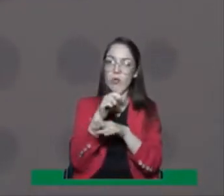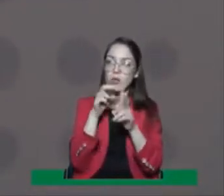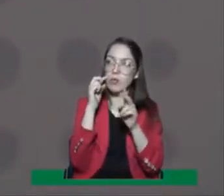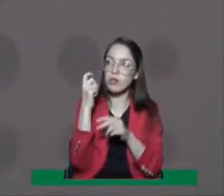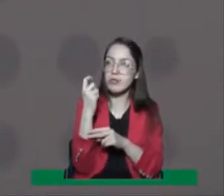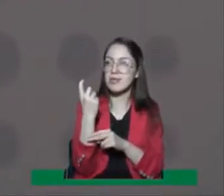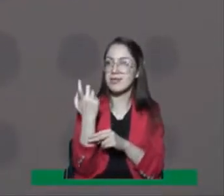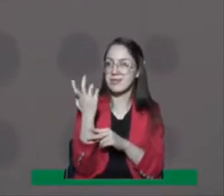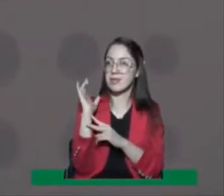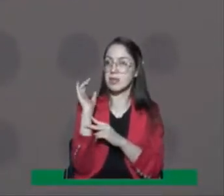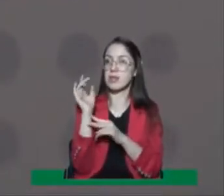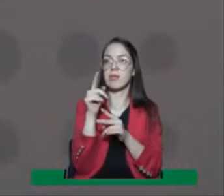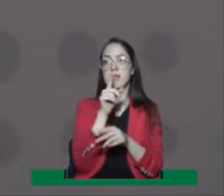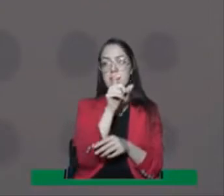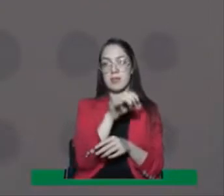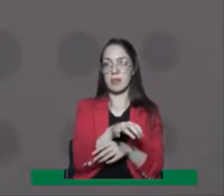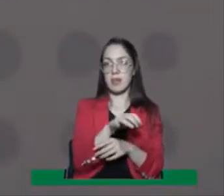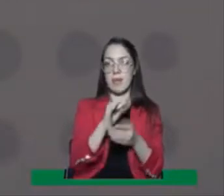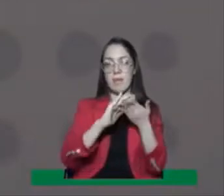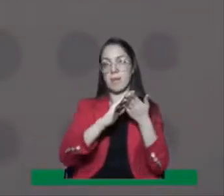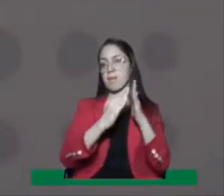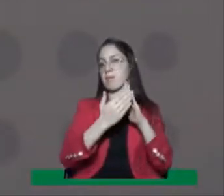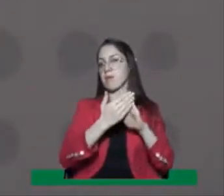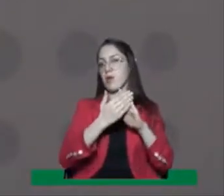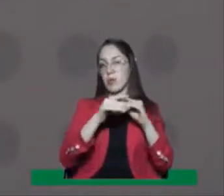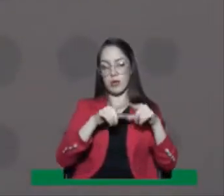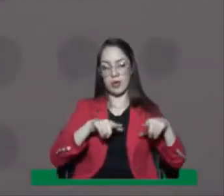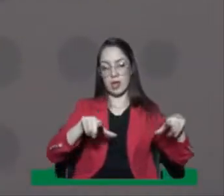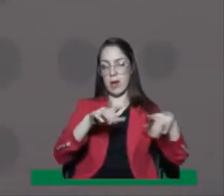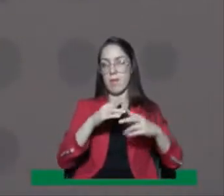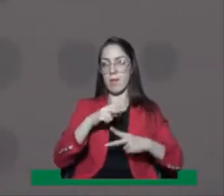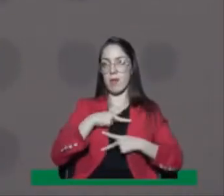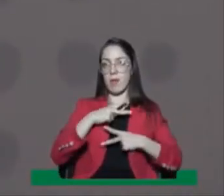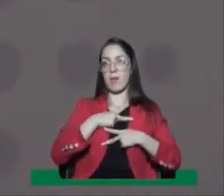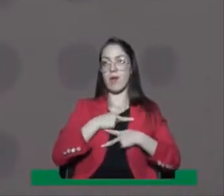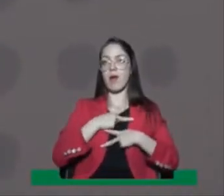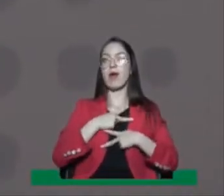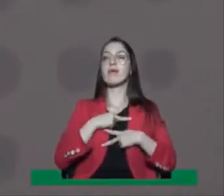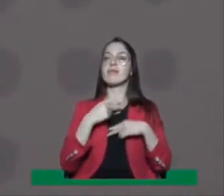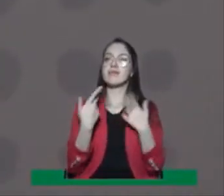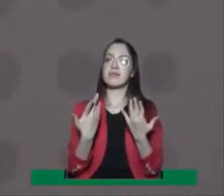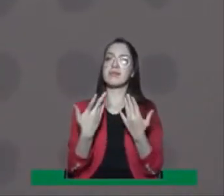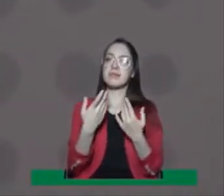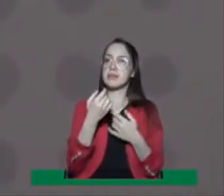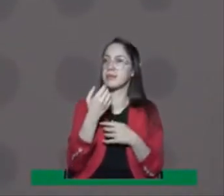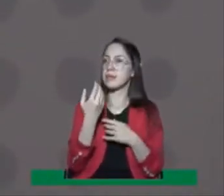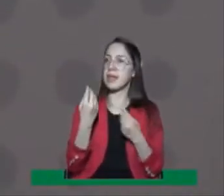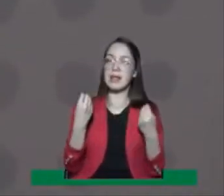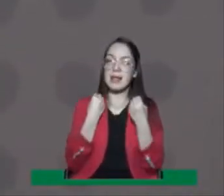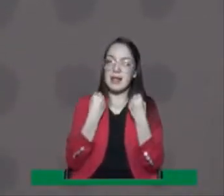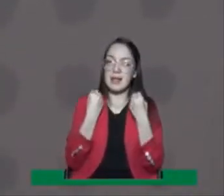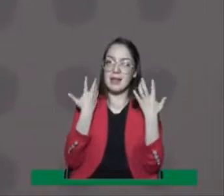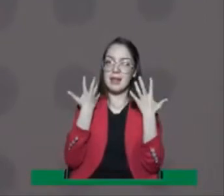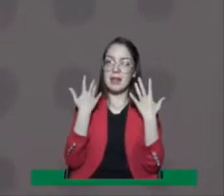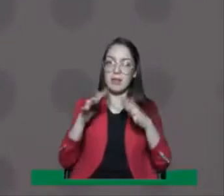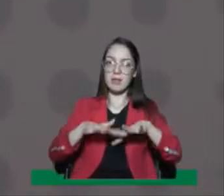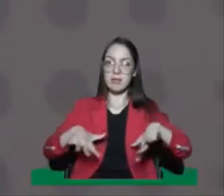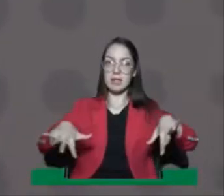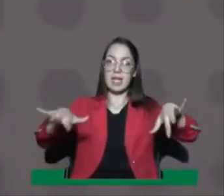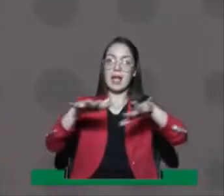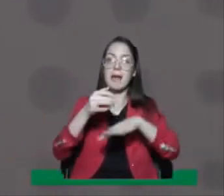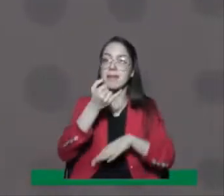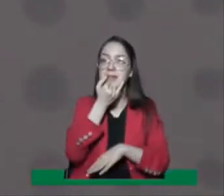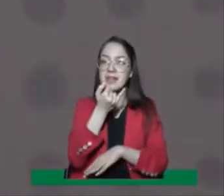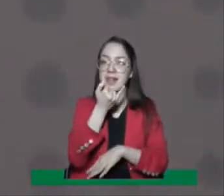y lo más importante la comunidad local qué pasa en nuestro territorio santa elena que es tierra de silleteros